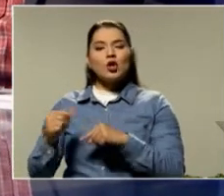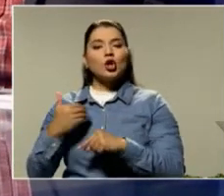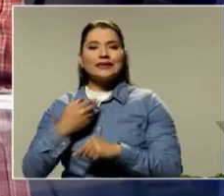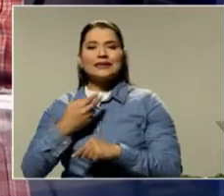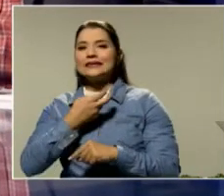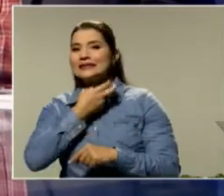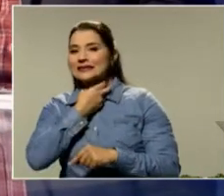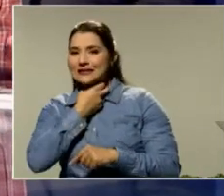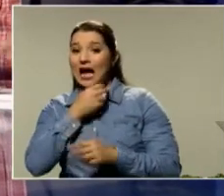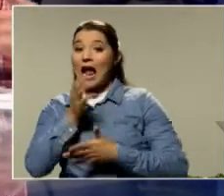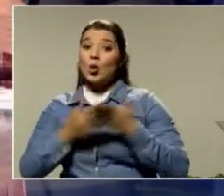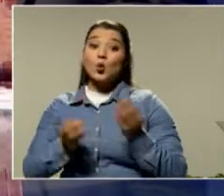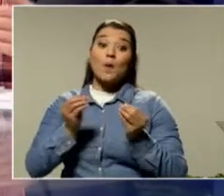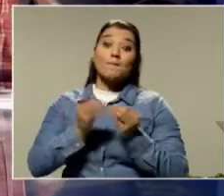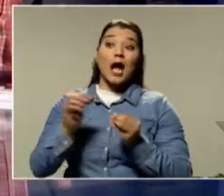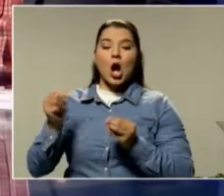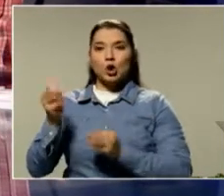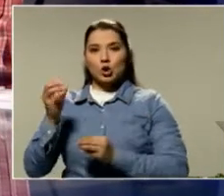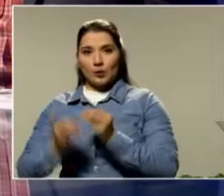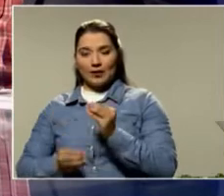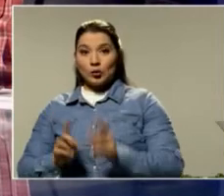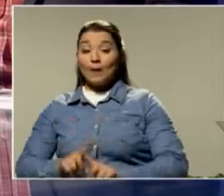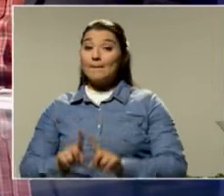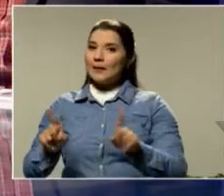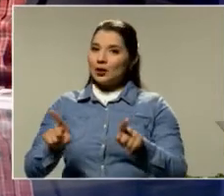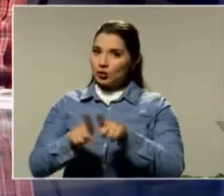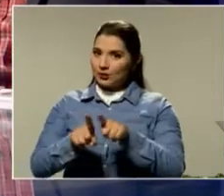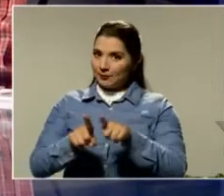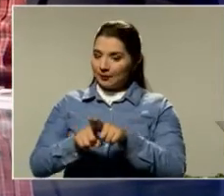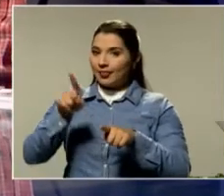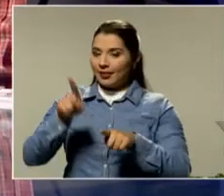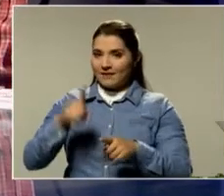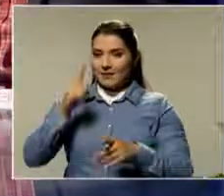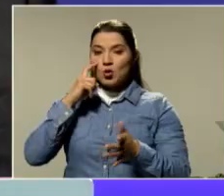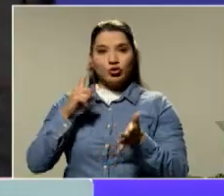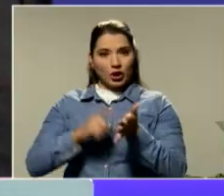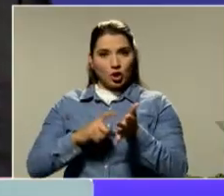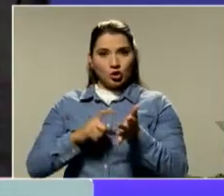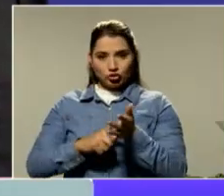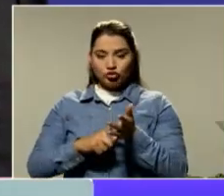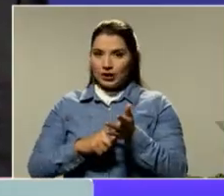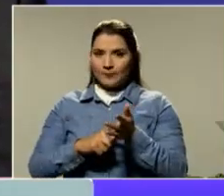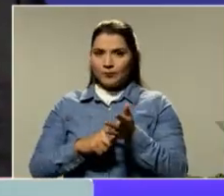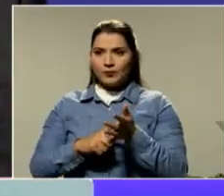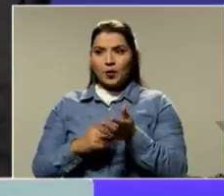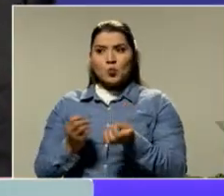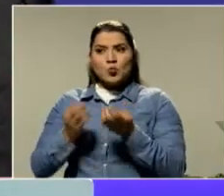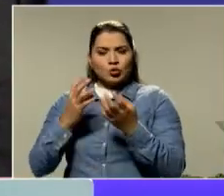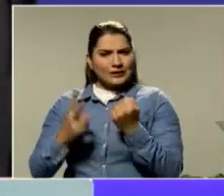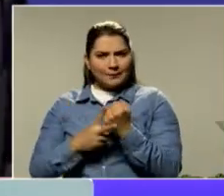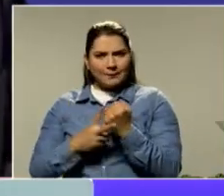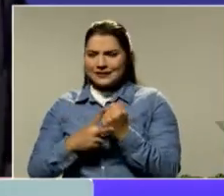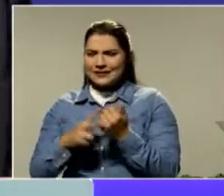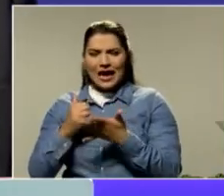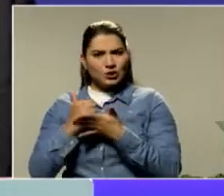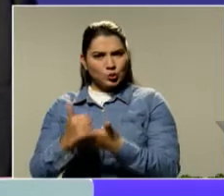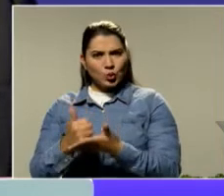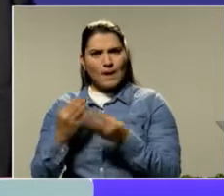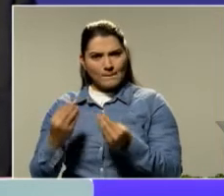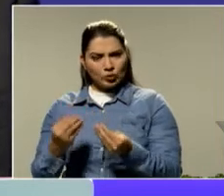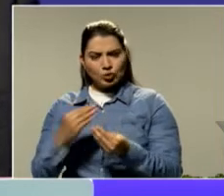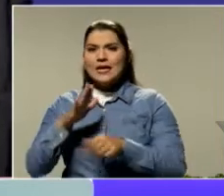tóxicos, pero también hay que reconocer que son muchos casos muy eficaces y permiten